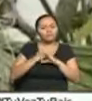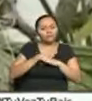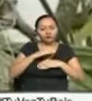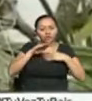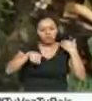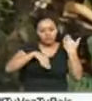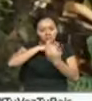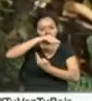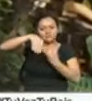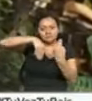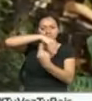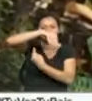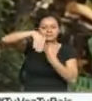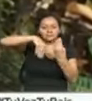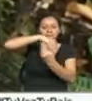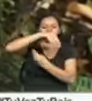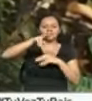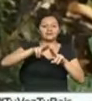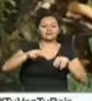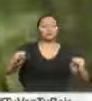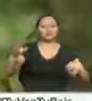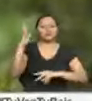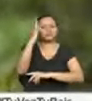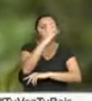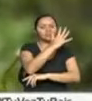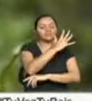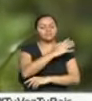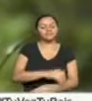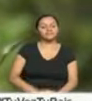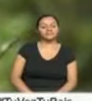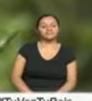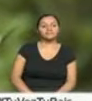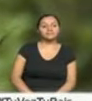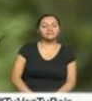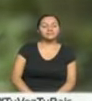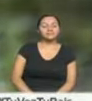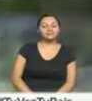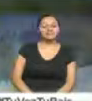la dinámica de los bosques. Carolina Díaz, Noticiero Ciudadano.